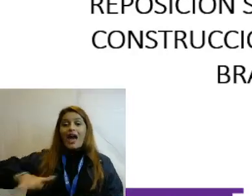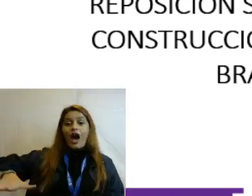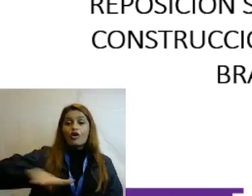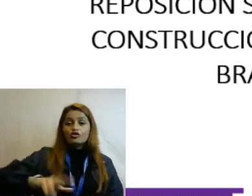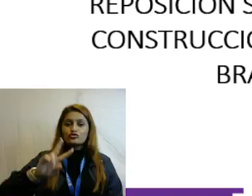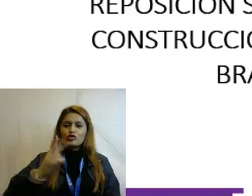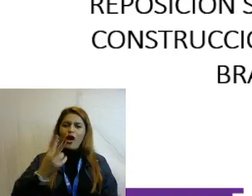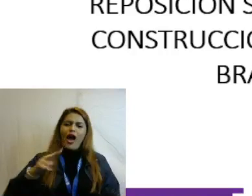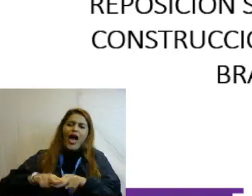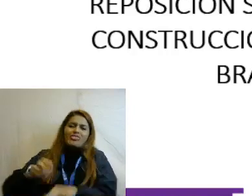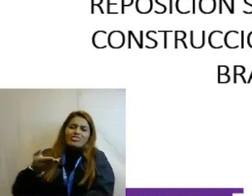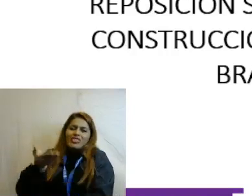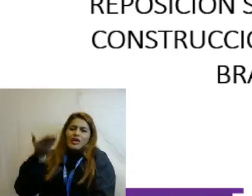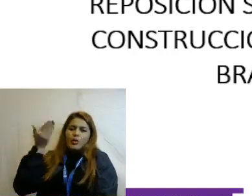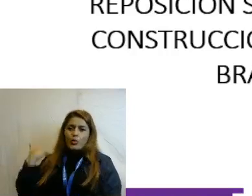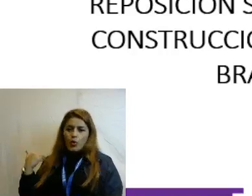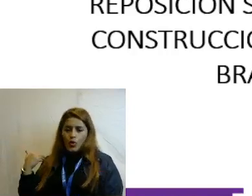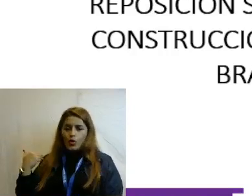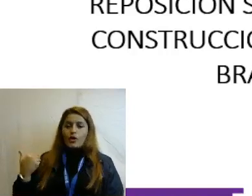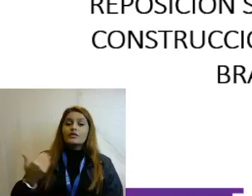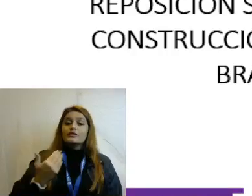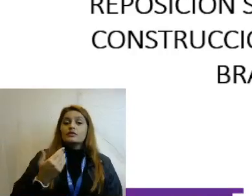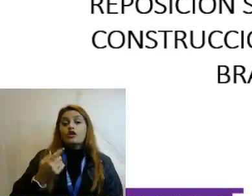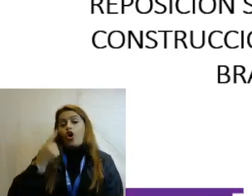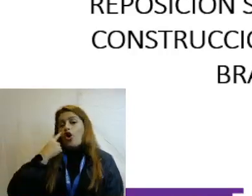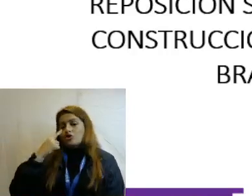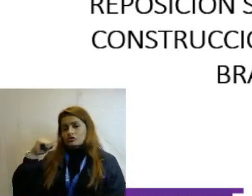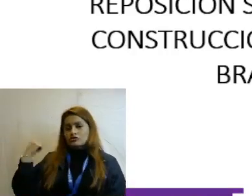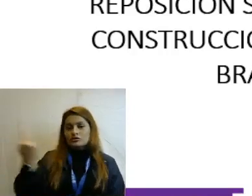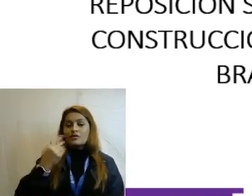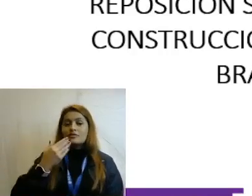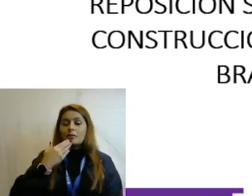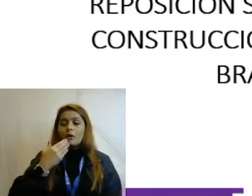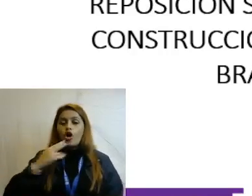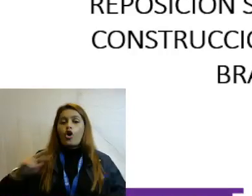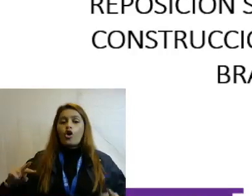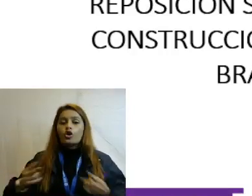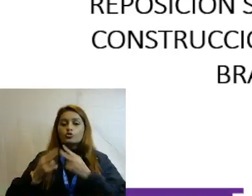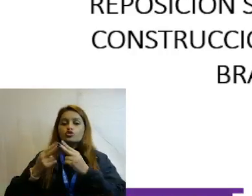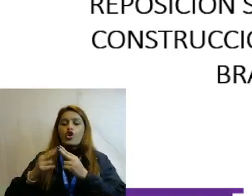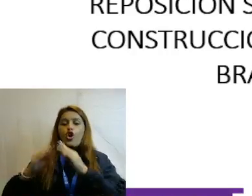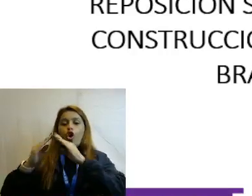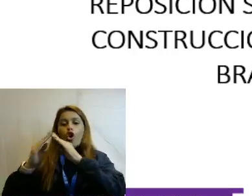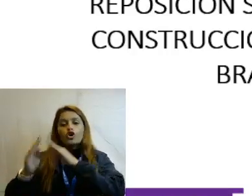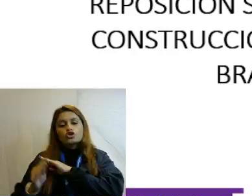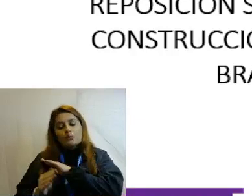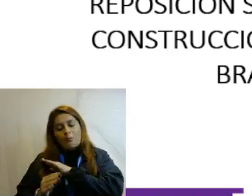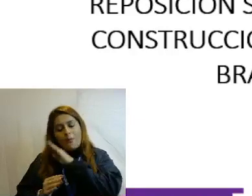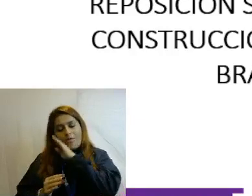una antigua sede, ¿cierto? Bien histórica de nuestra comuna, y la construcción